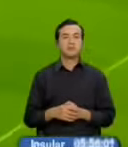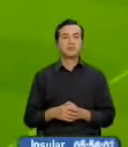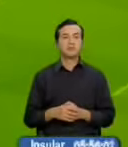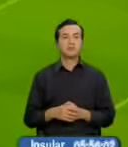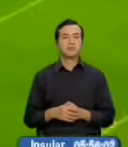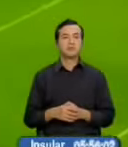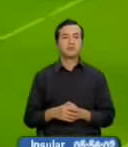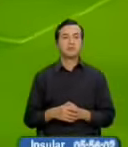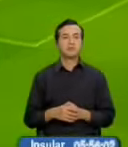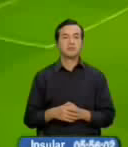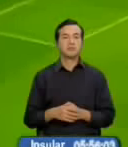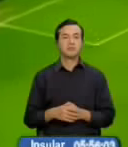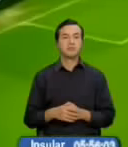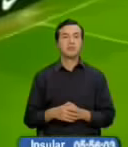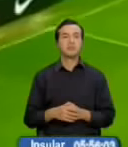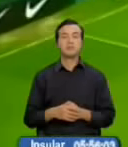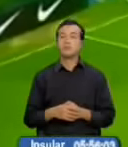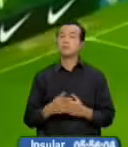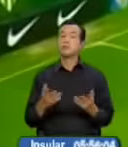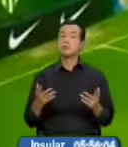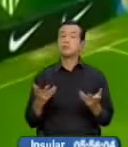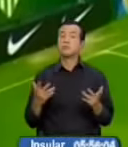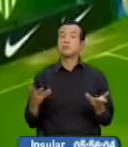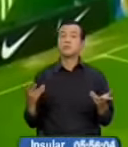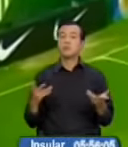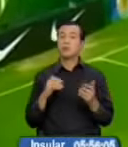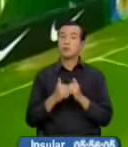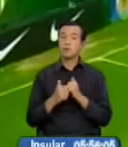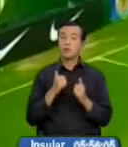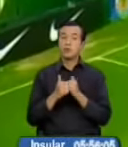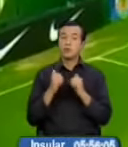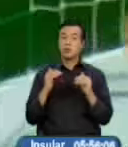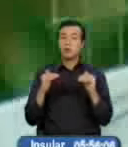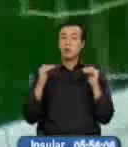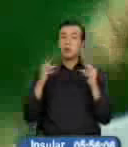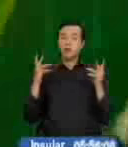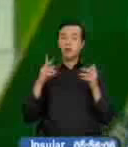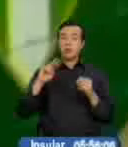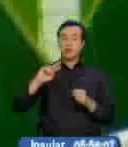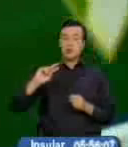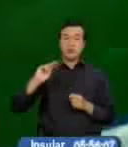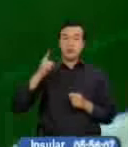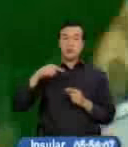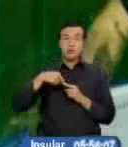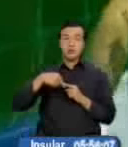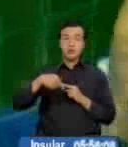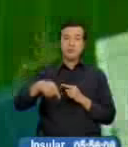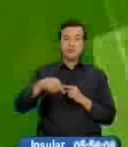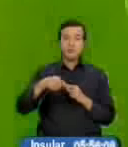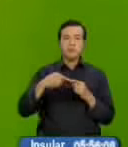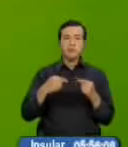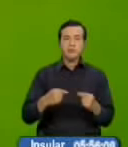una posibilidad de gran porcentaje de clasificación a la siguiente